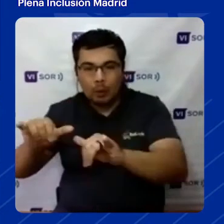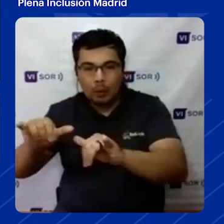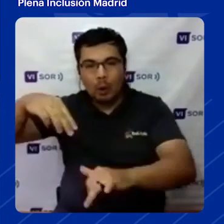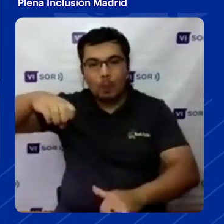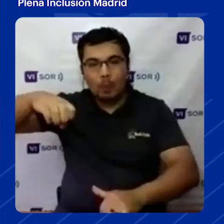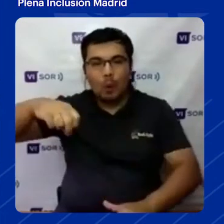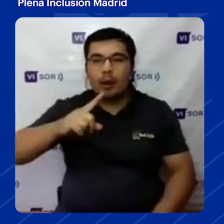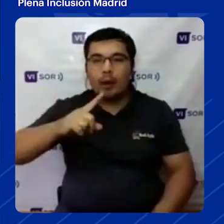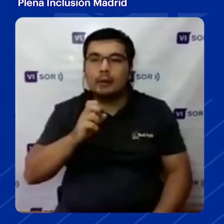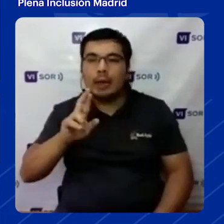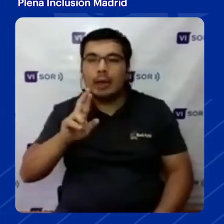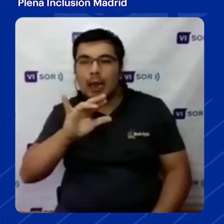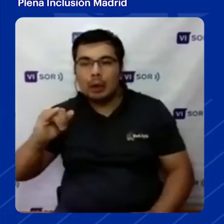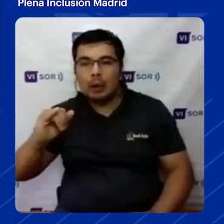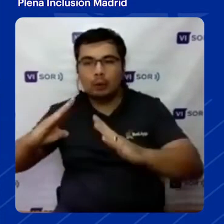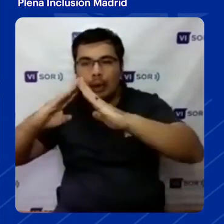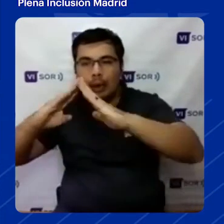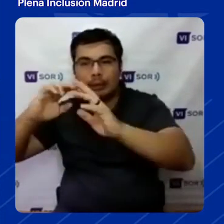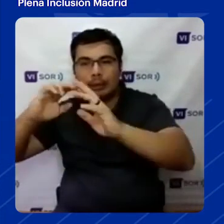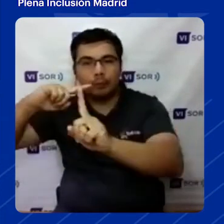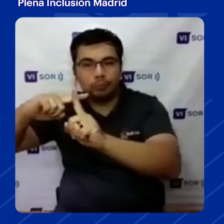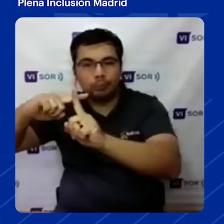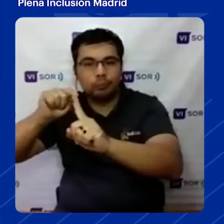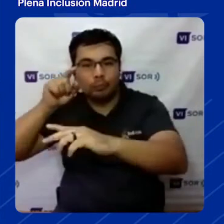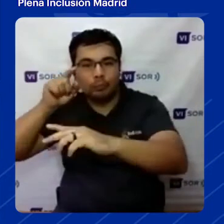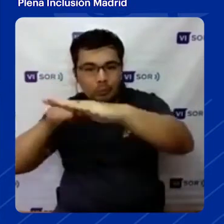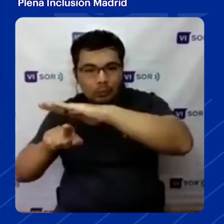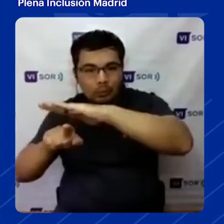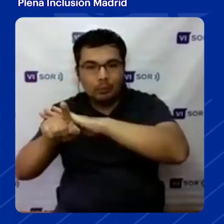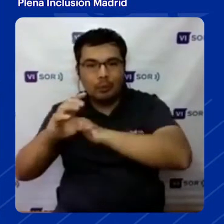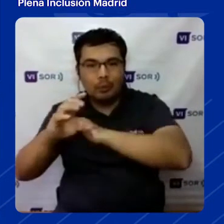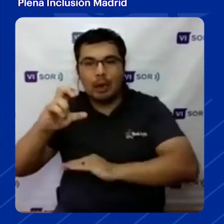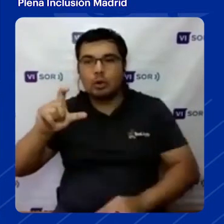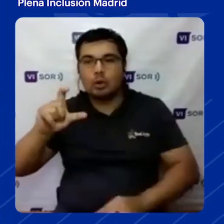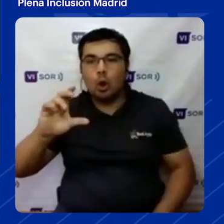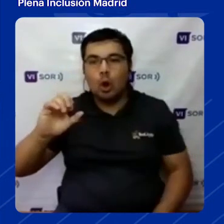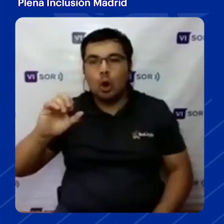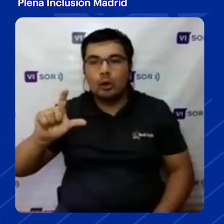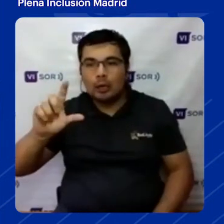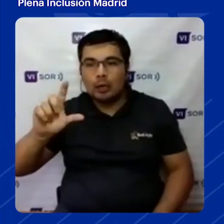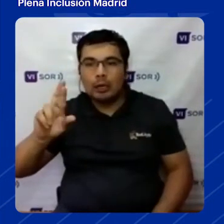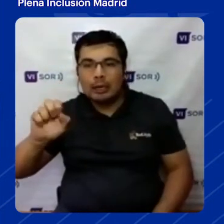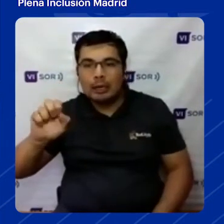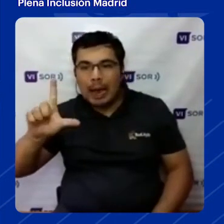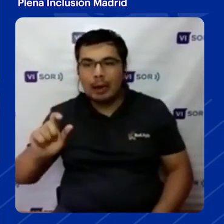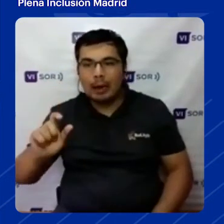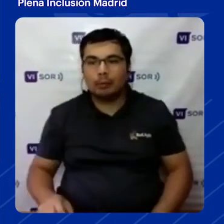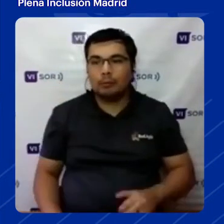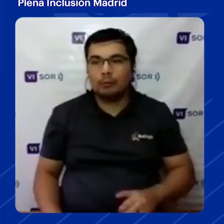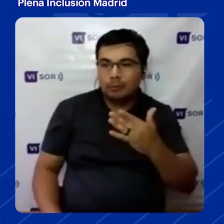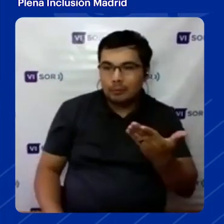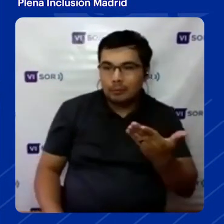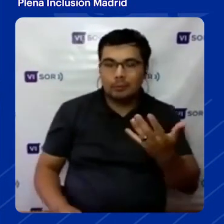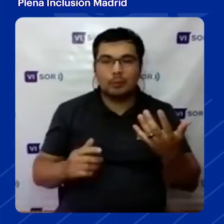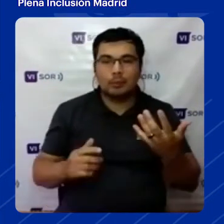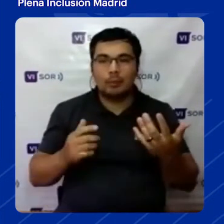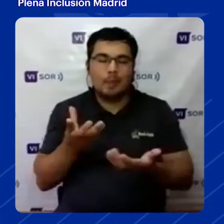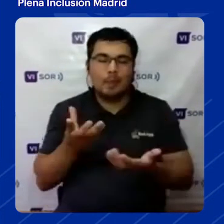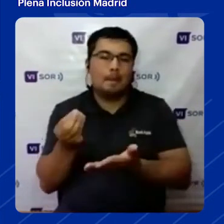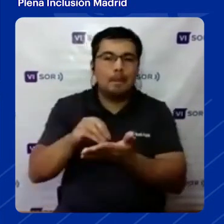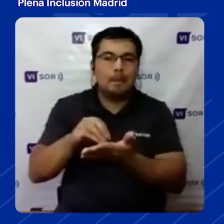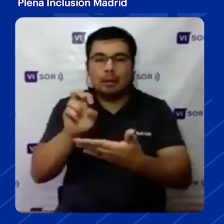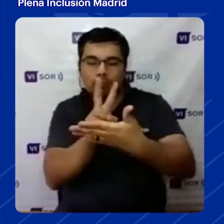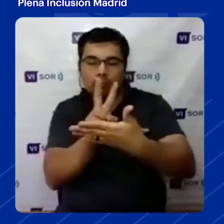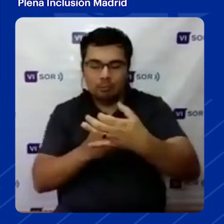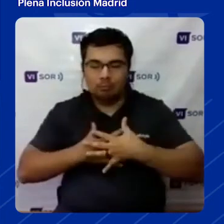dar un cierto toque en donde sea agradable a la lectura, se perciban más detalles, etcétera,